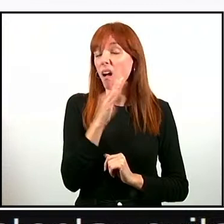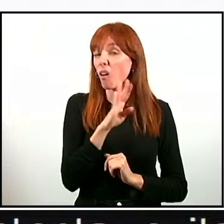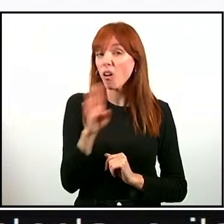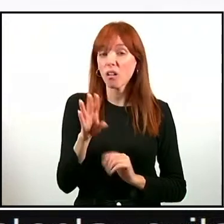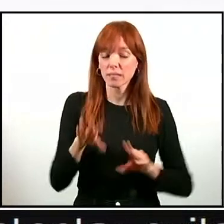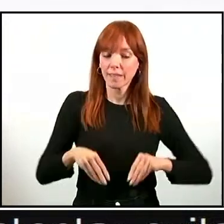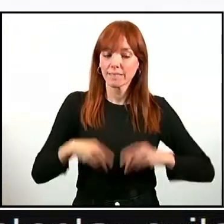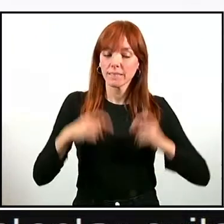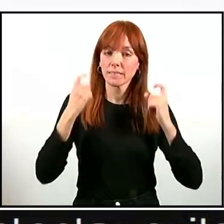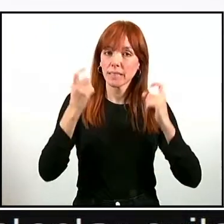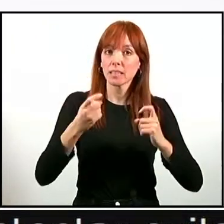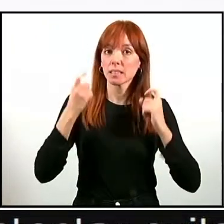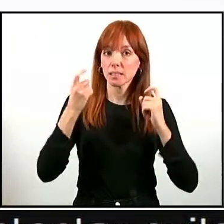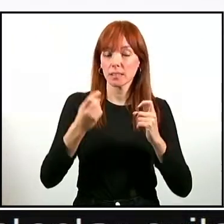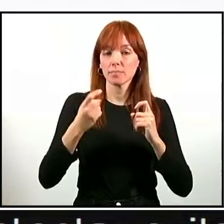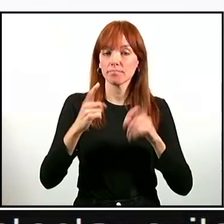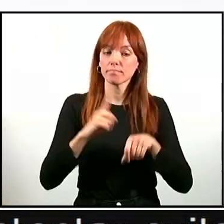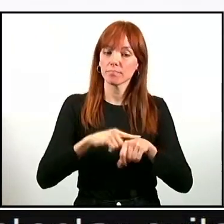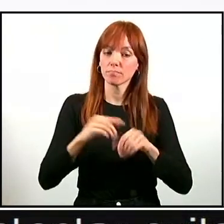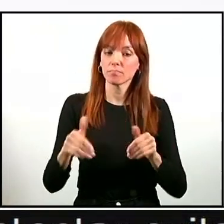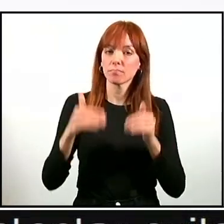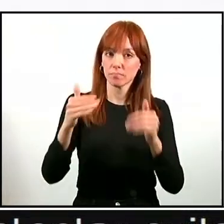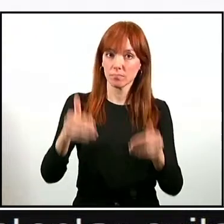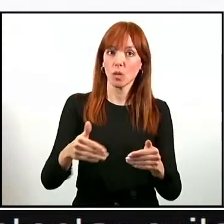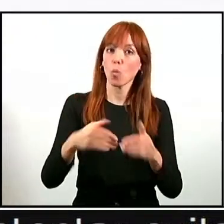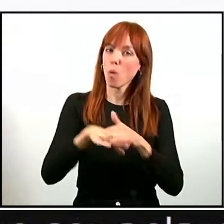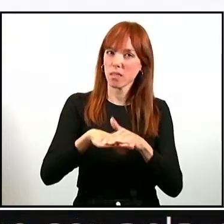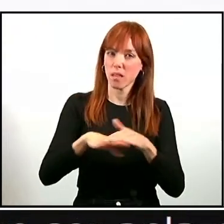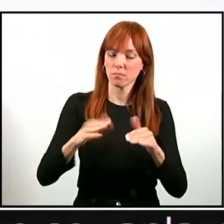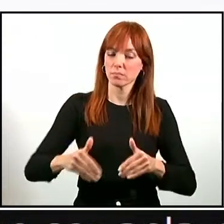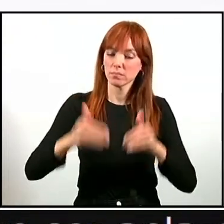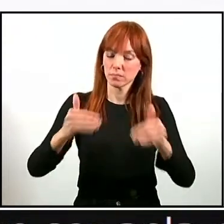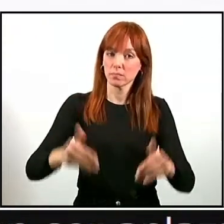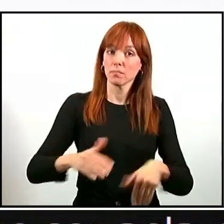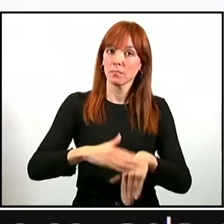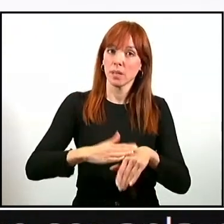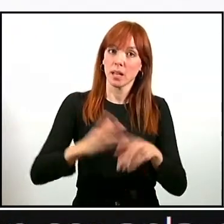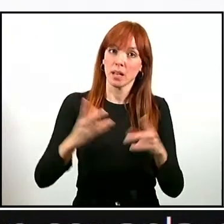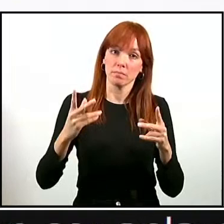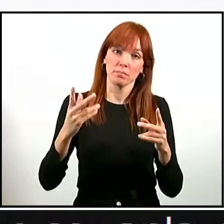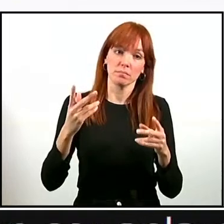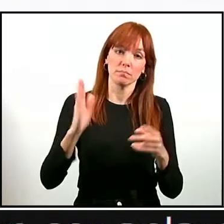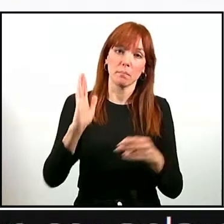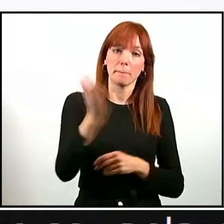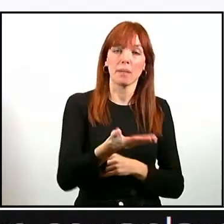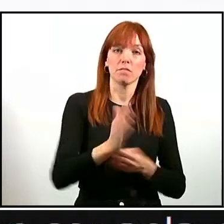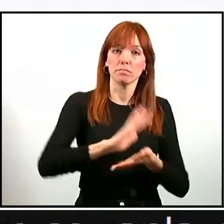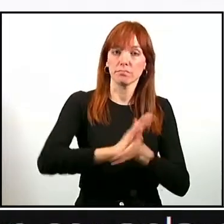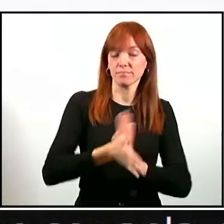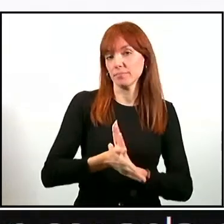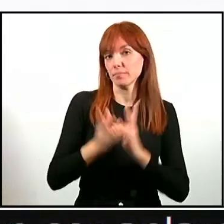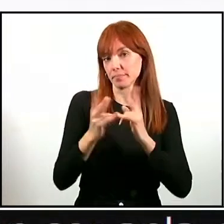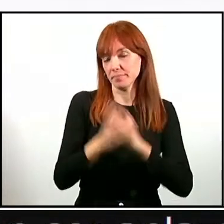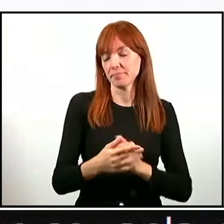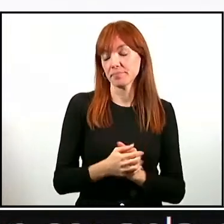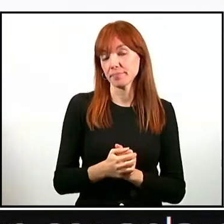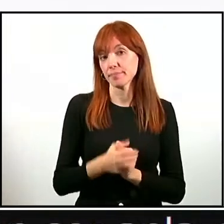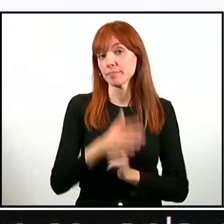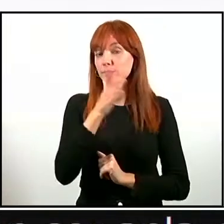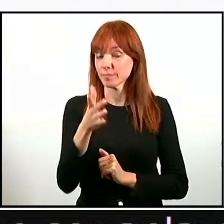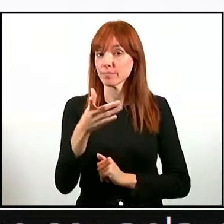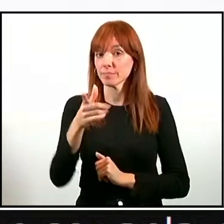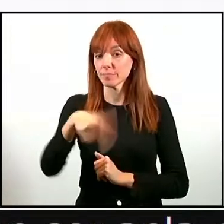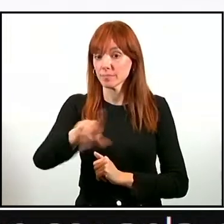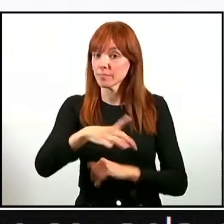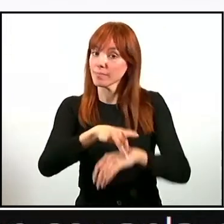intentar aplazar, como digo, este tipo de quemas para no provocar daños mayores. Por eso os invito de verdad a que